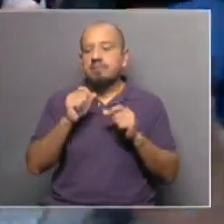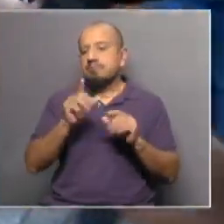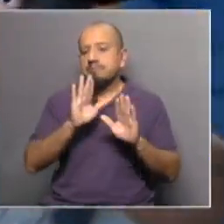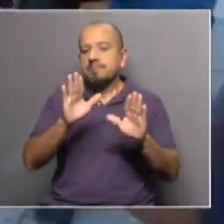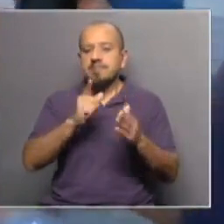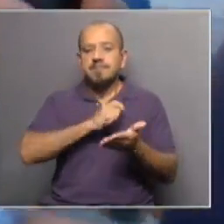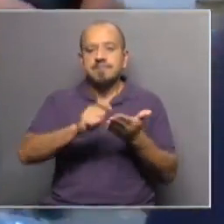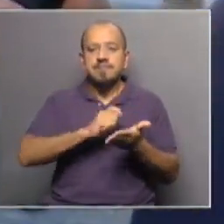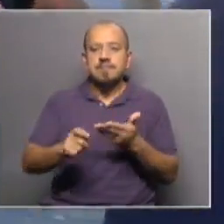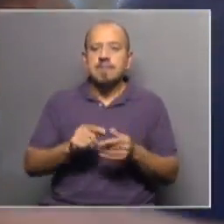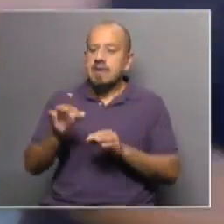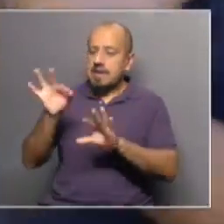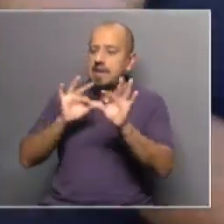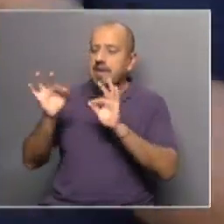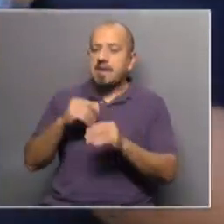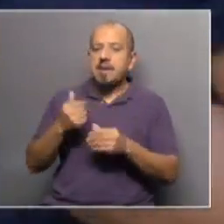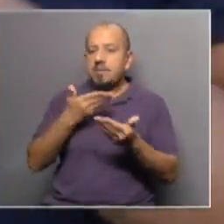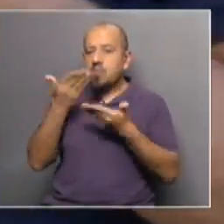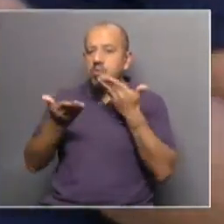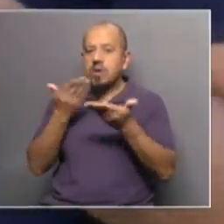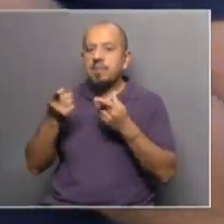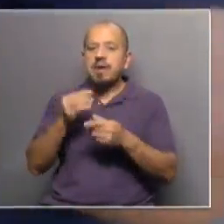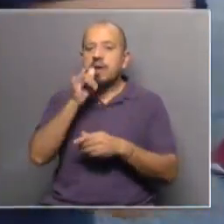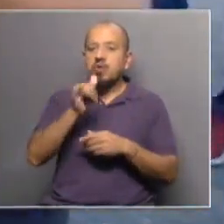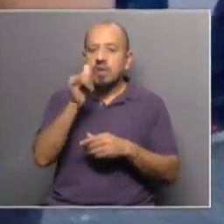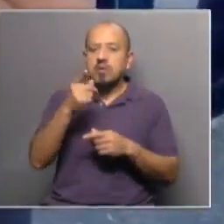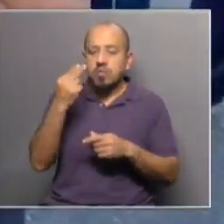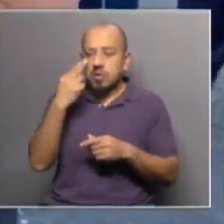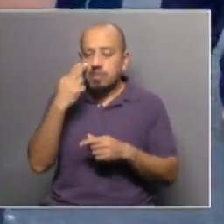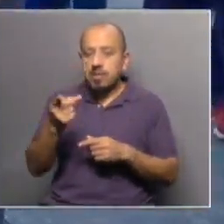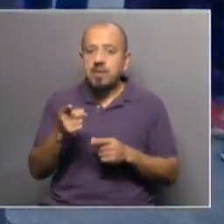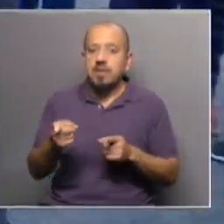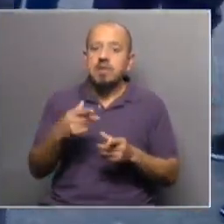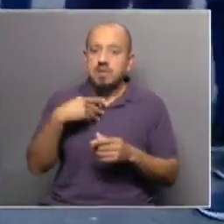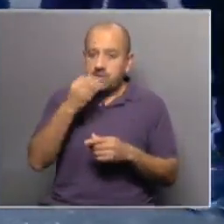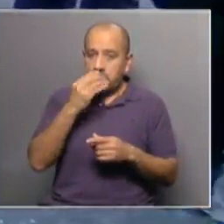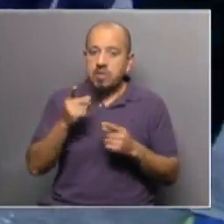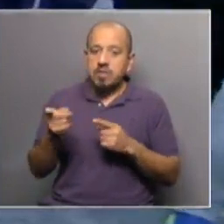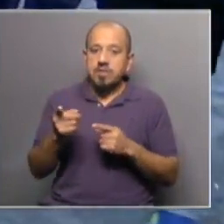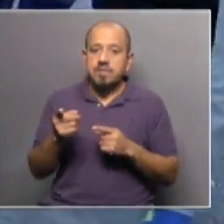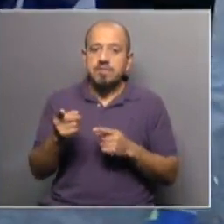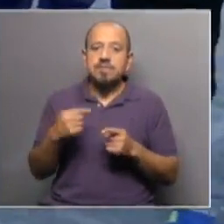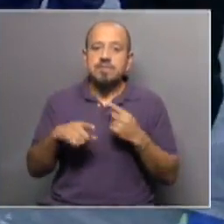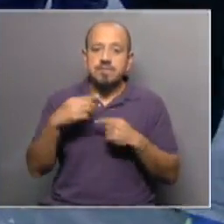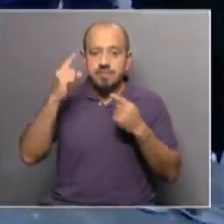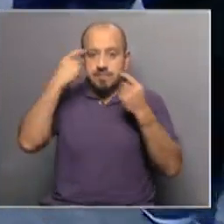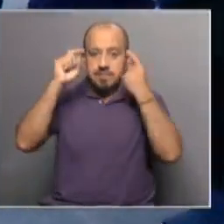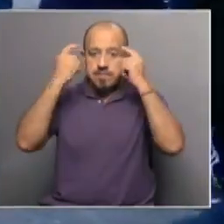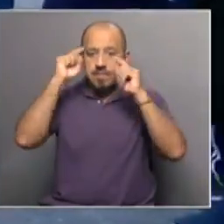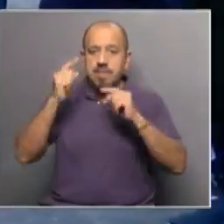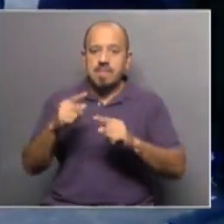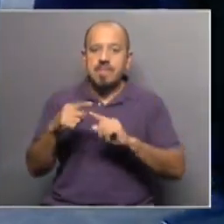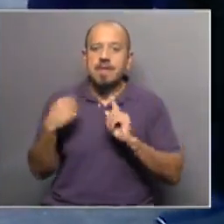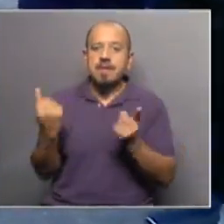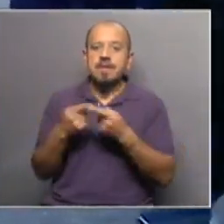Y eligen además el formato murga para decir sus cosas, para contar su problemática. Eso también está bueno porque permite la creación colectiva, ¿no?